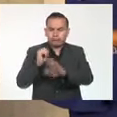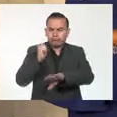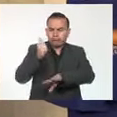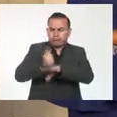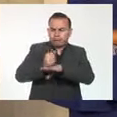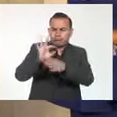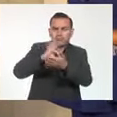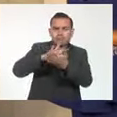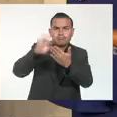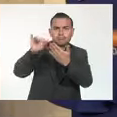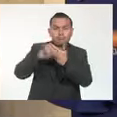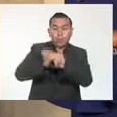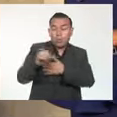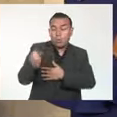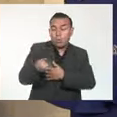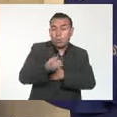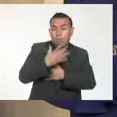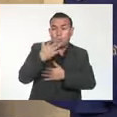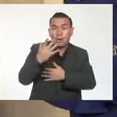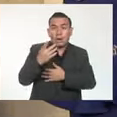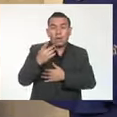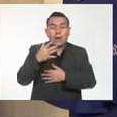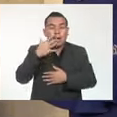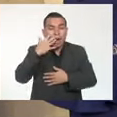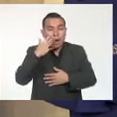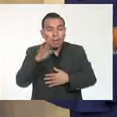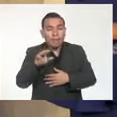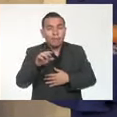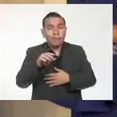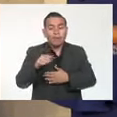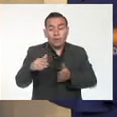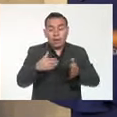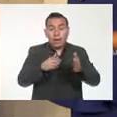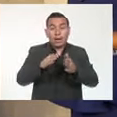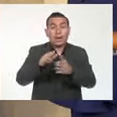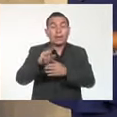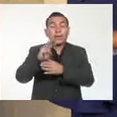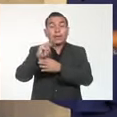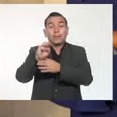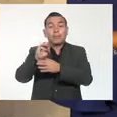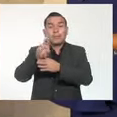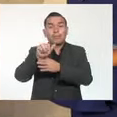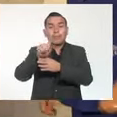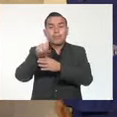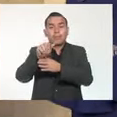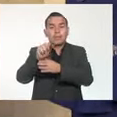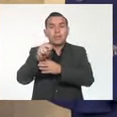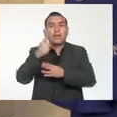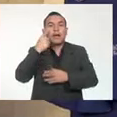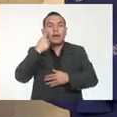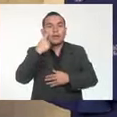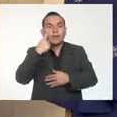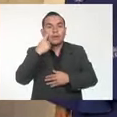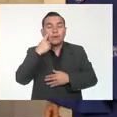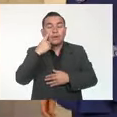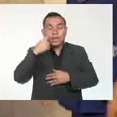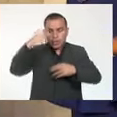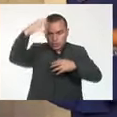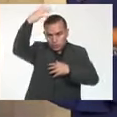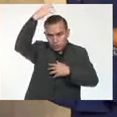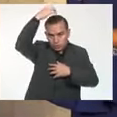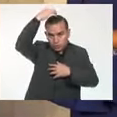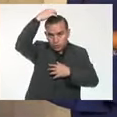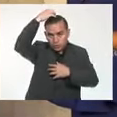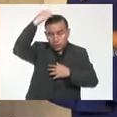proyectos de infraestructura, como el viaducto Francisco Morazán, que se construirá en la carretera Los Chorros, el puente más largo